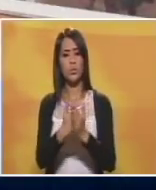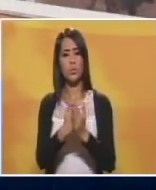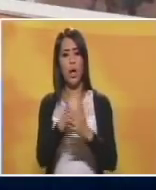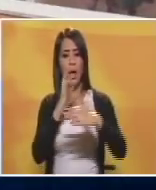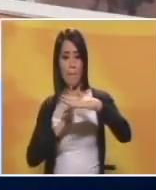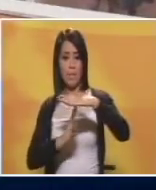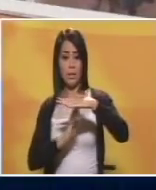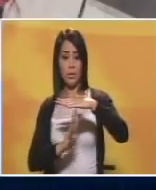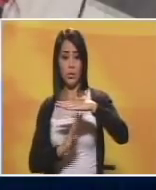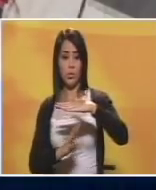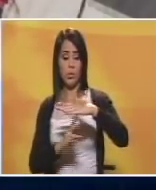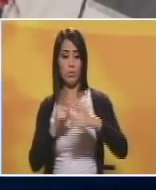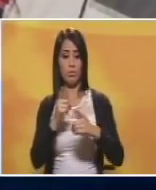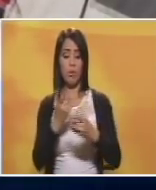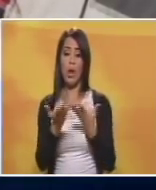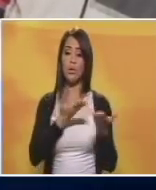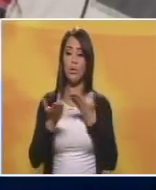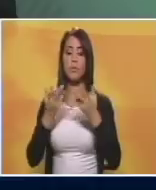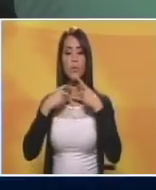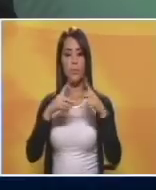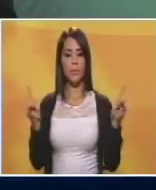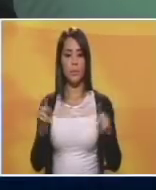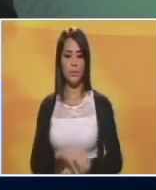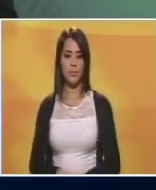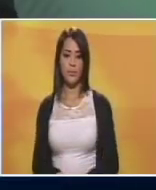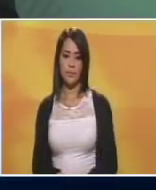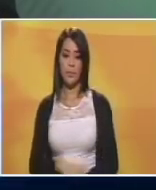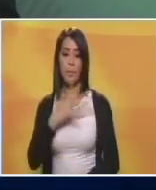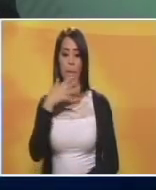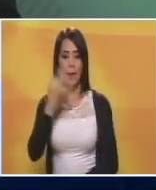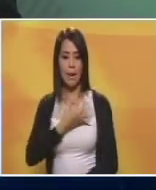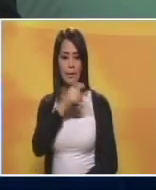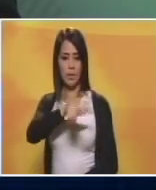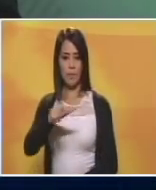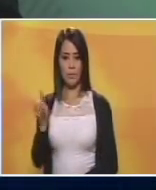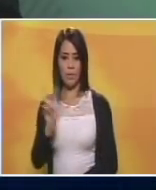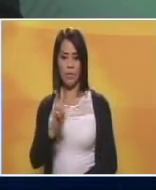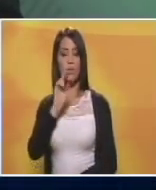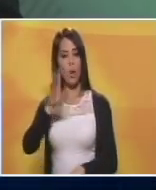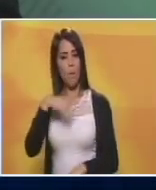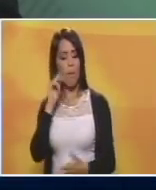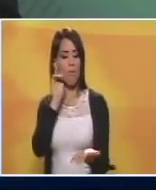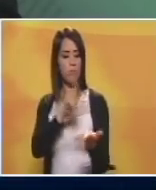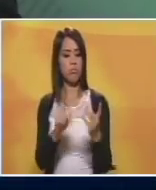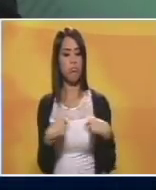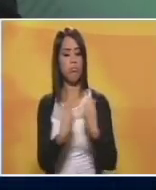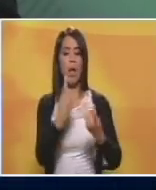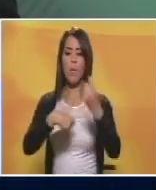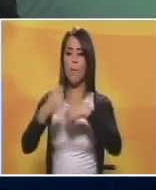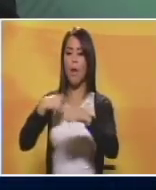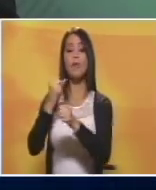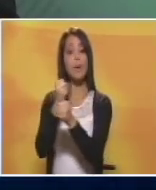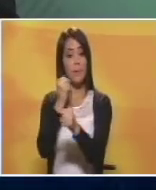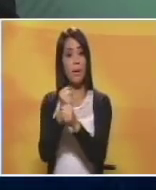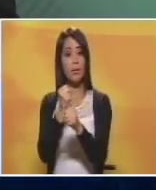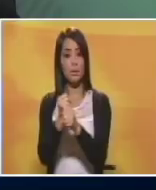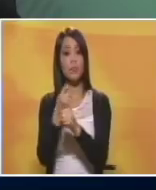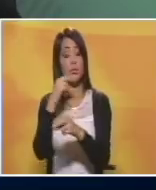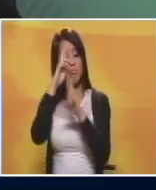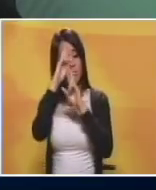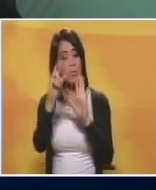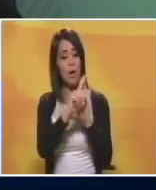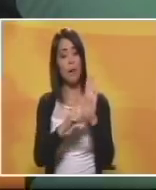de migración suponen para los servicios públicos. Asimismo, garantizó que los venezolanos pueden incorporarse al mercado laboral y se les serán